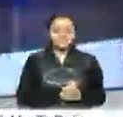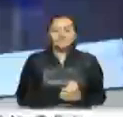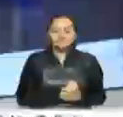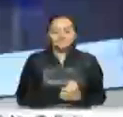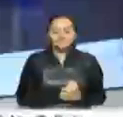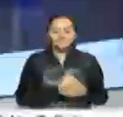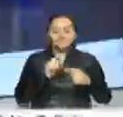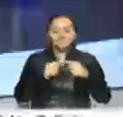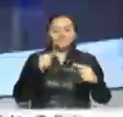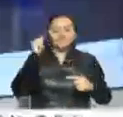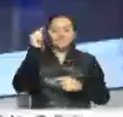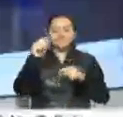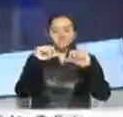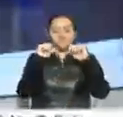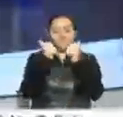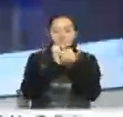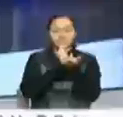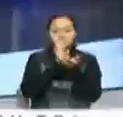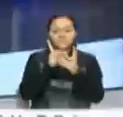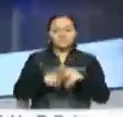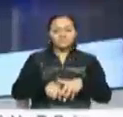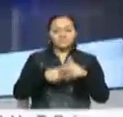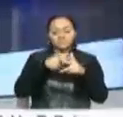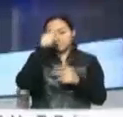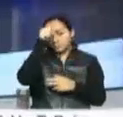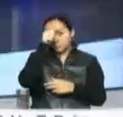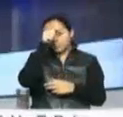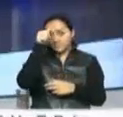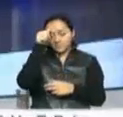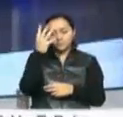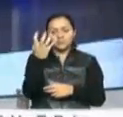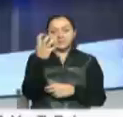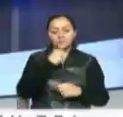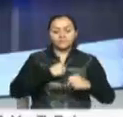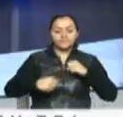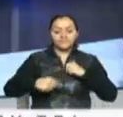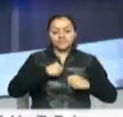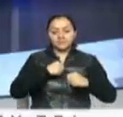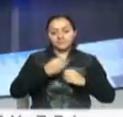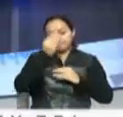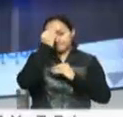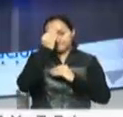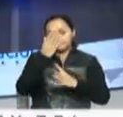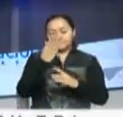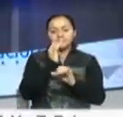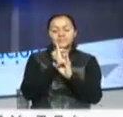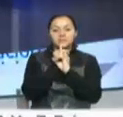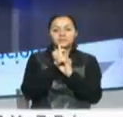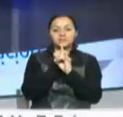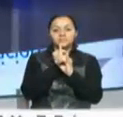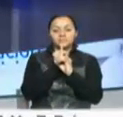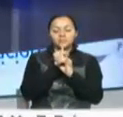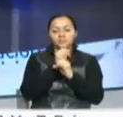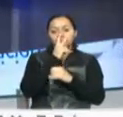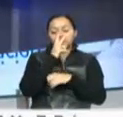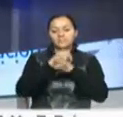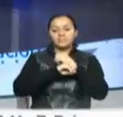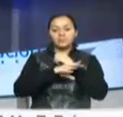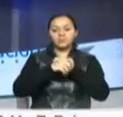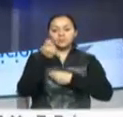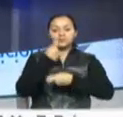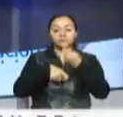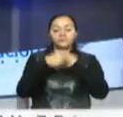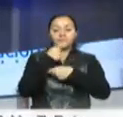La próxima asamblea inicia funciones este domingo 14 de mayo. Ahora les contamos que el Instituto de Promoción de Exportaciones